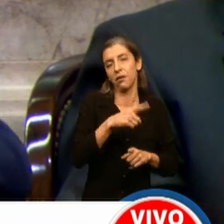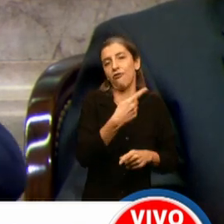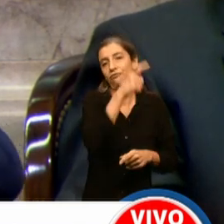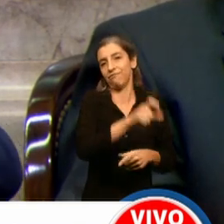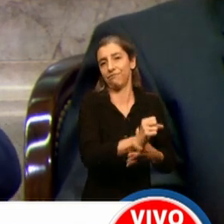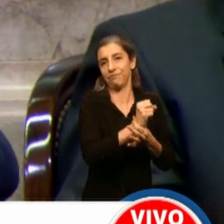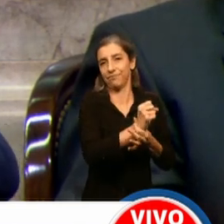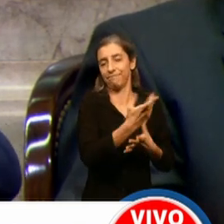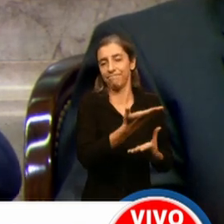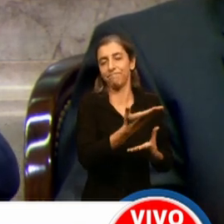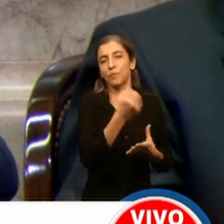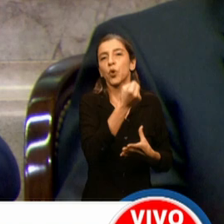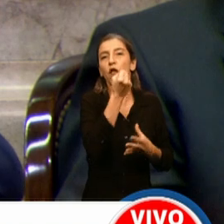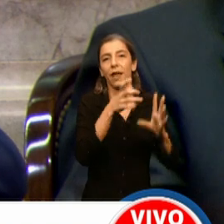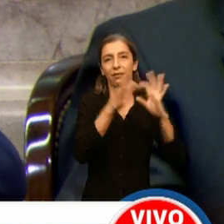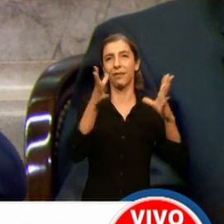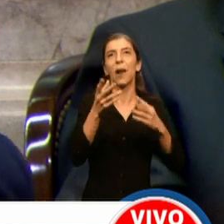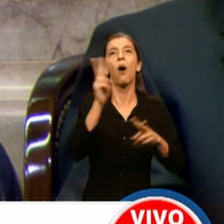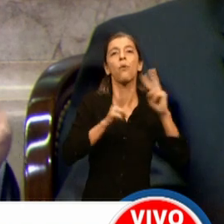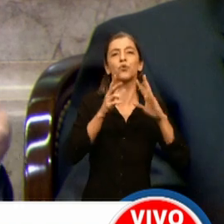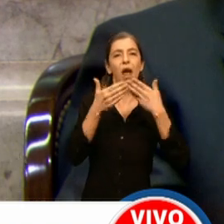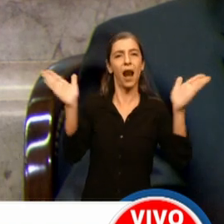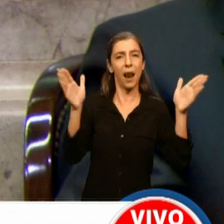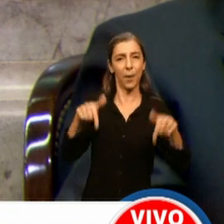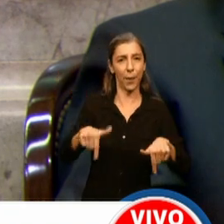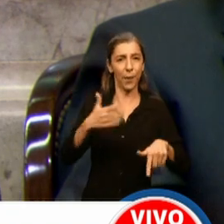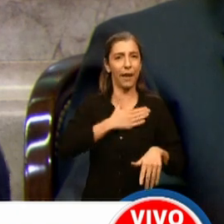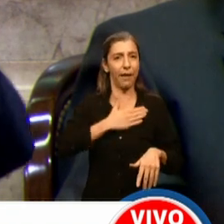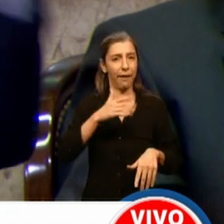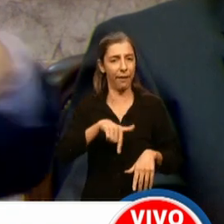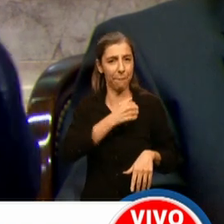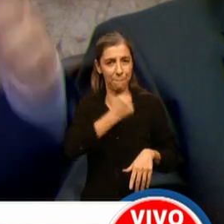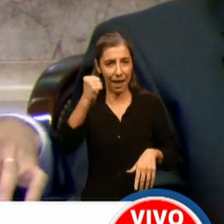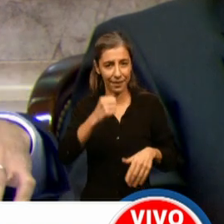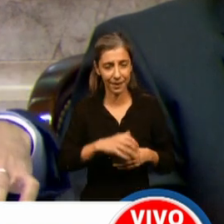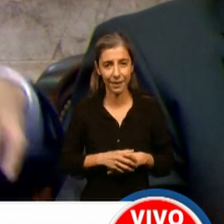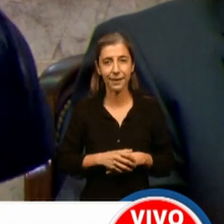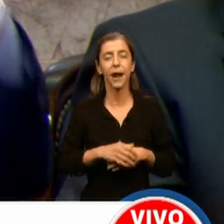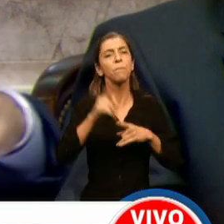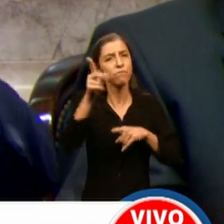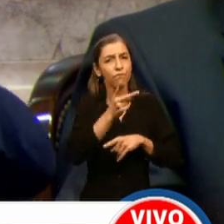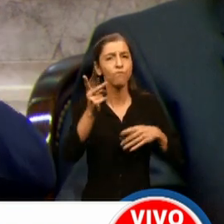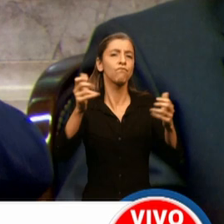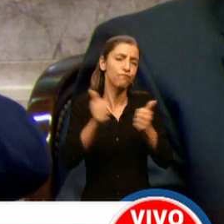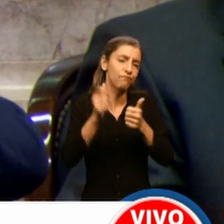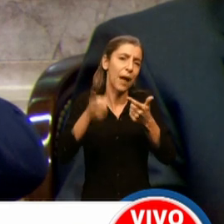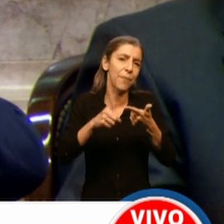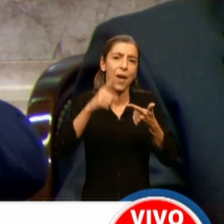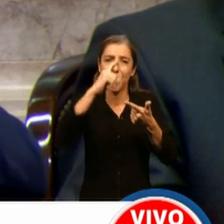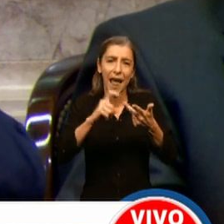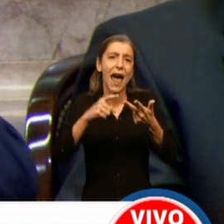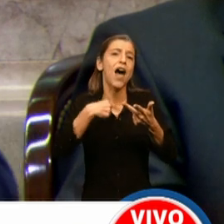libertadores de nuestra patriagrande quien pergeñó junto a güemes belgrano